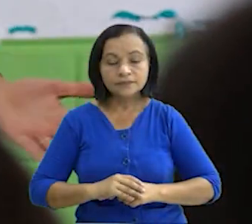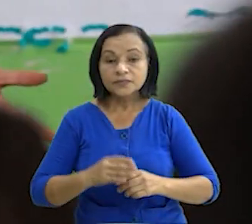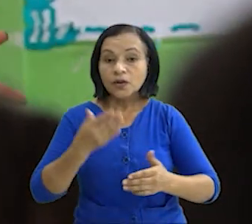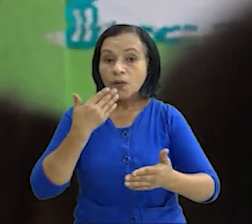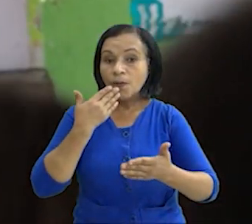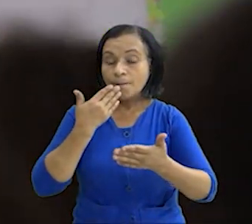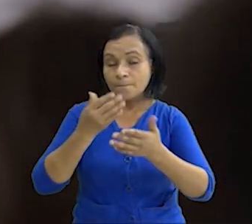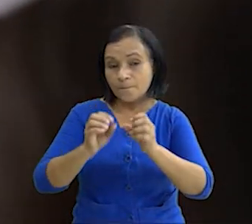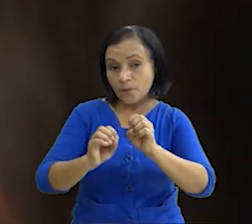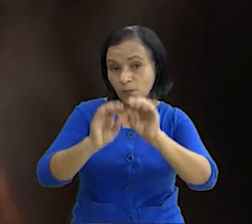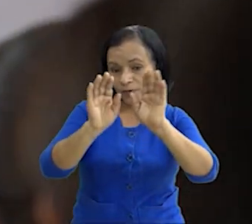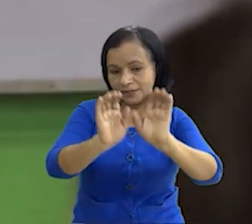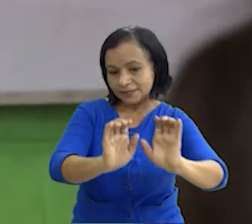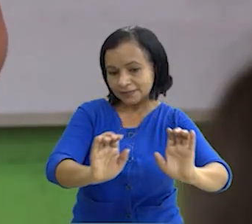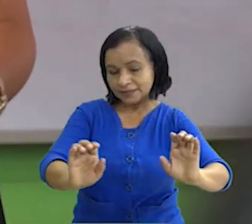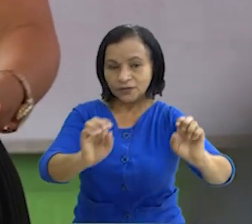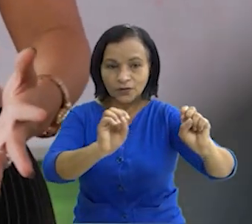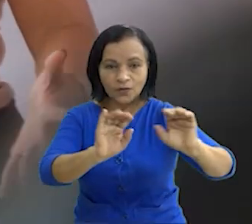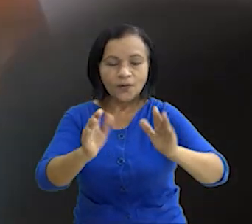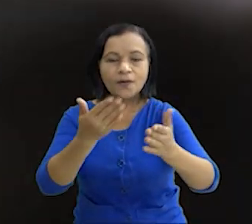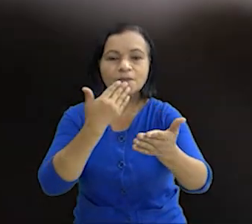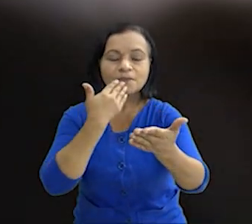Buenos días, niños y niñas.